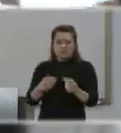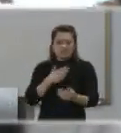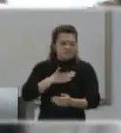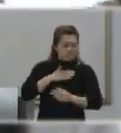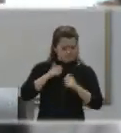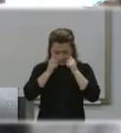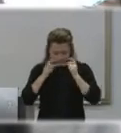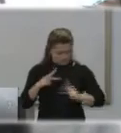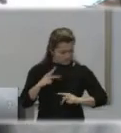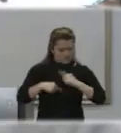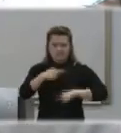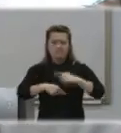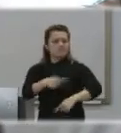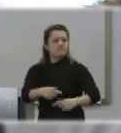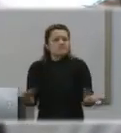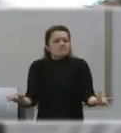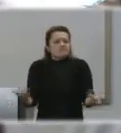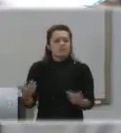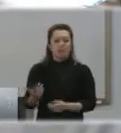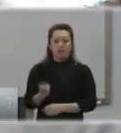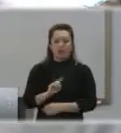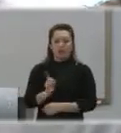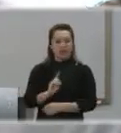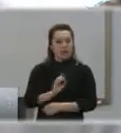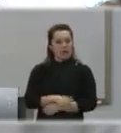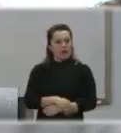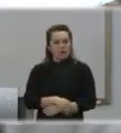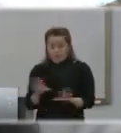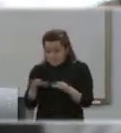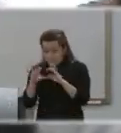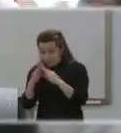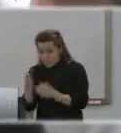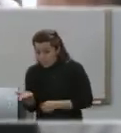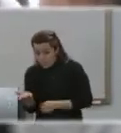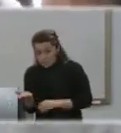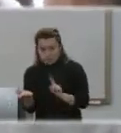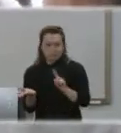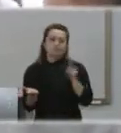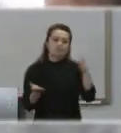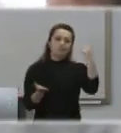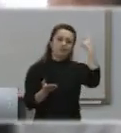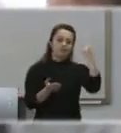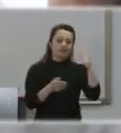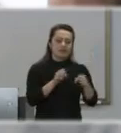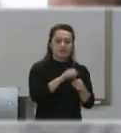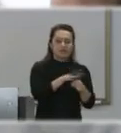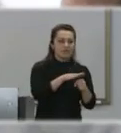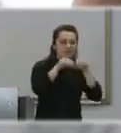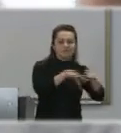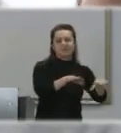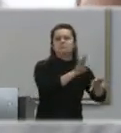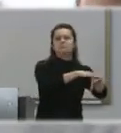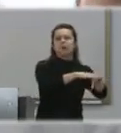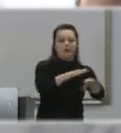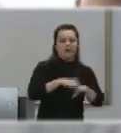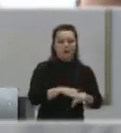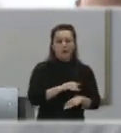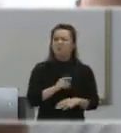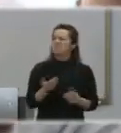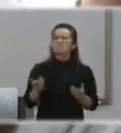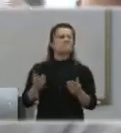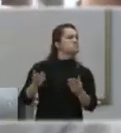sexualidad. Y eso es no solamente en el núcleo familiar, sino también en cuestión de política pública, porque se les